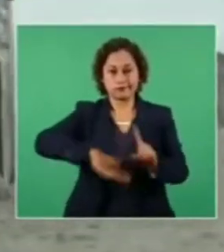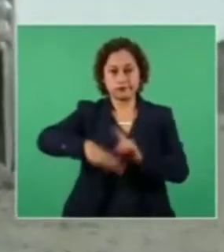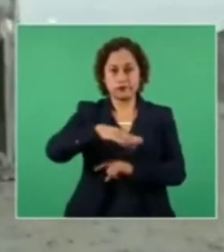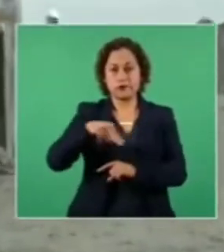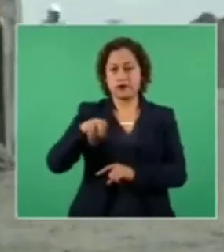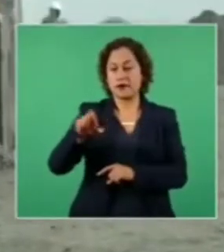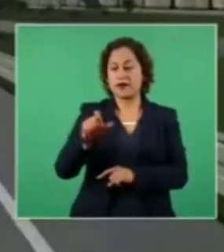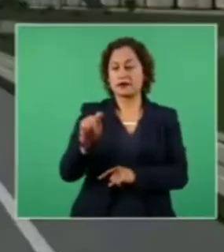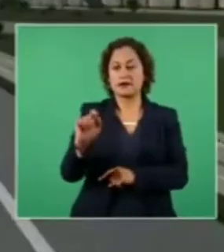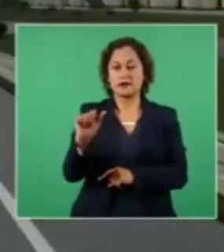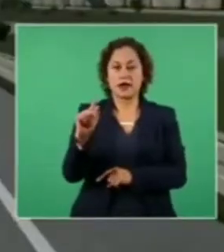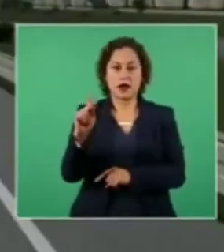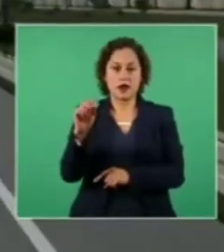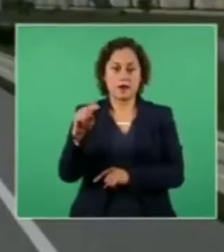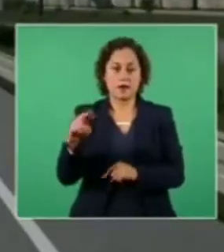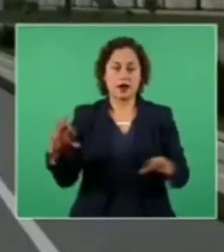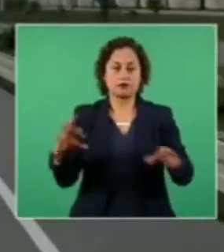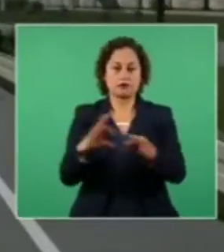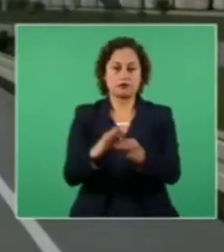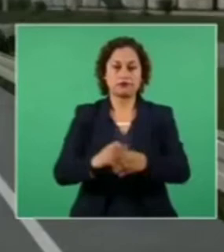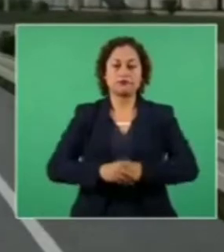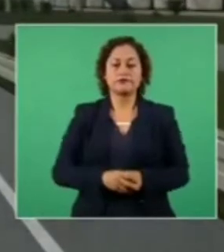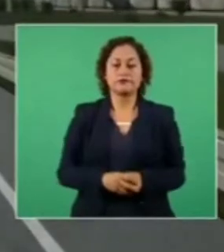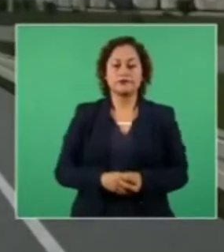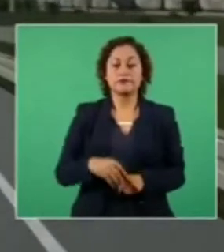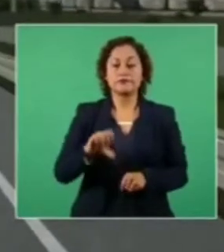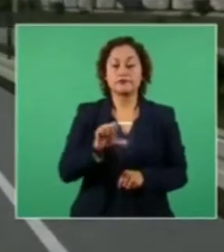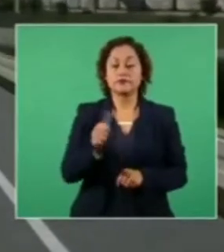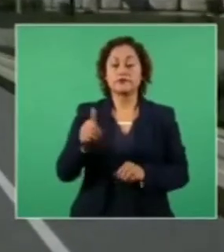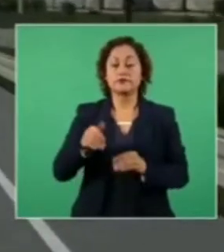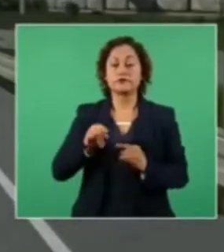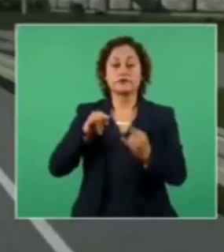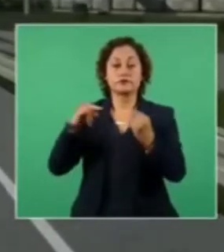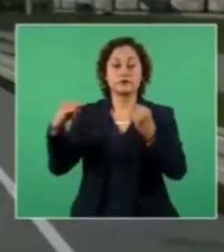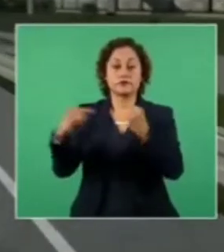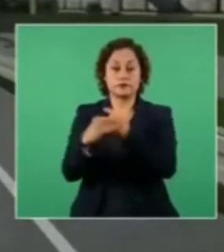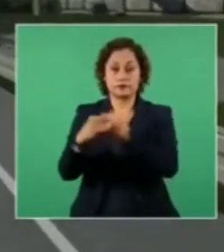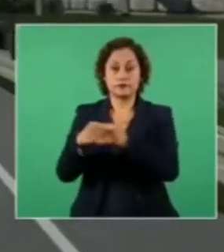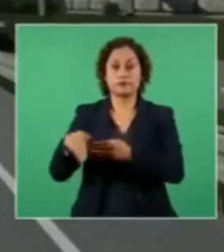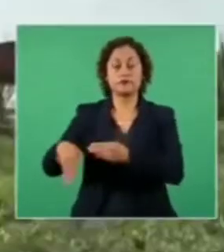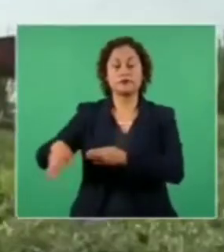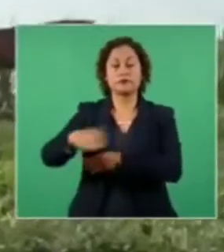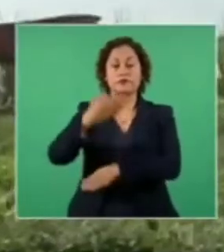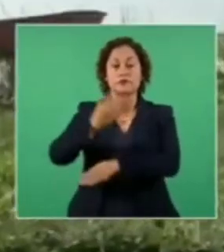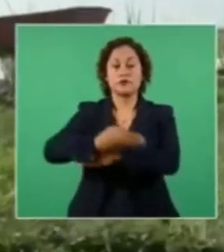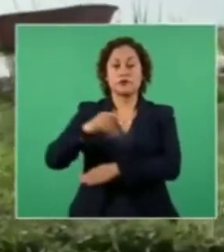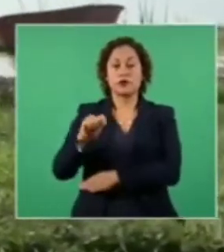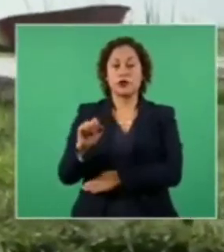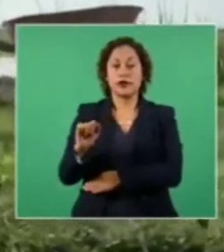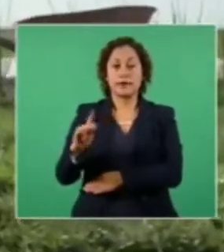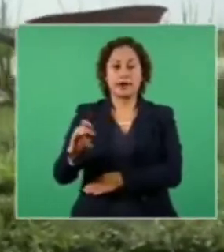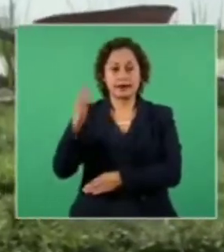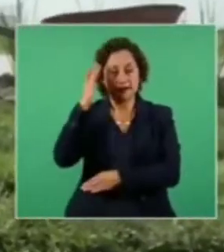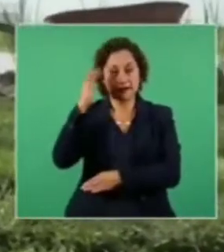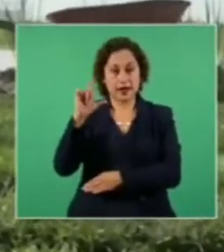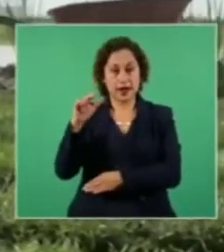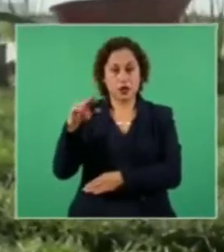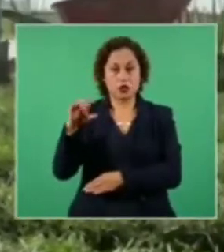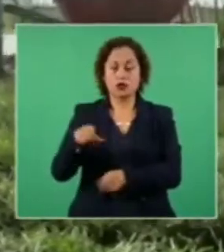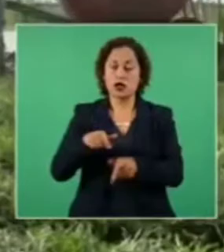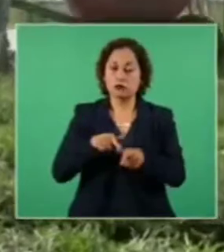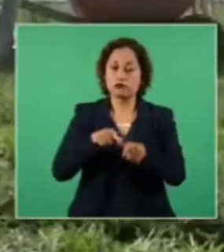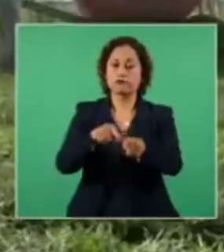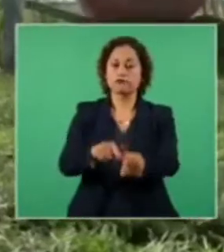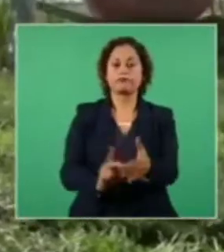Nextlalpan. En la interconexión vial tramo Caseta-Tultepec-Santa Lucía, se continúa con las actividades de sembrado